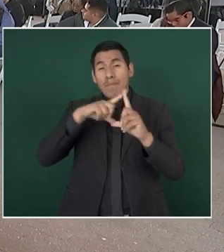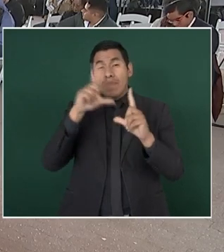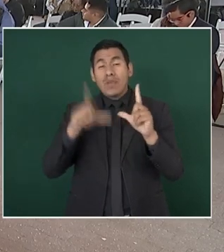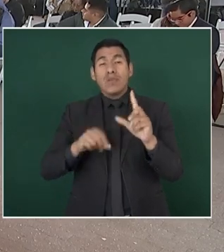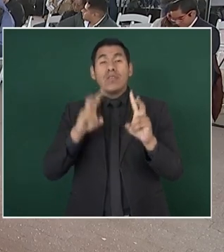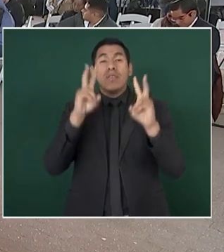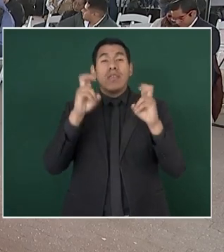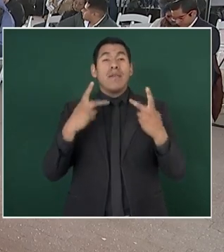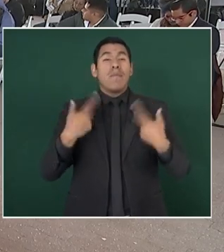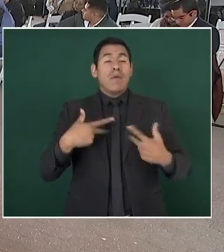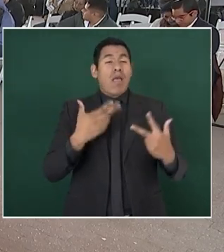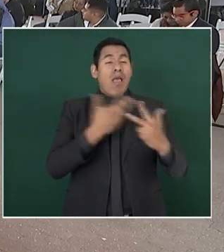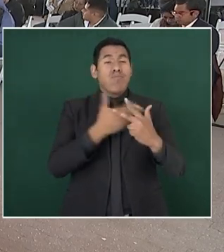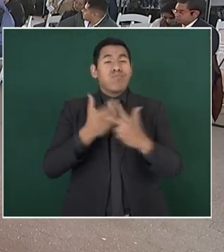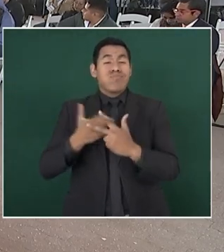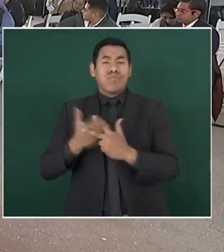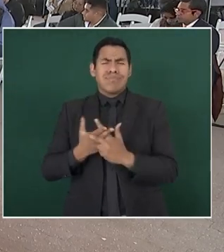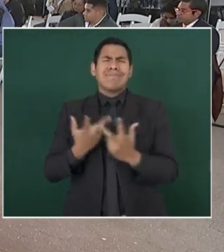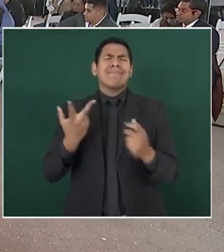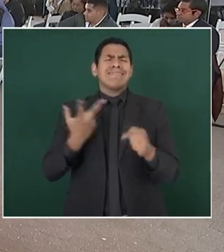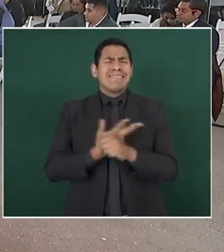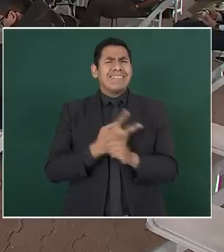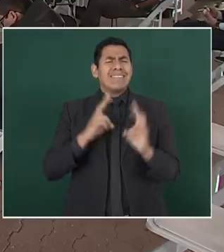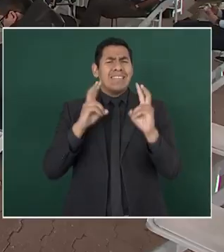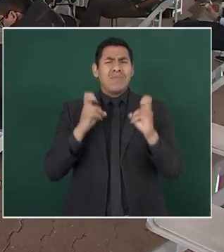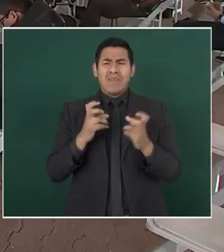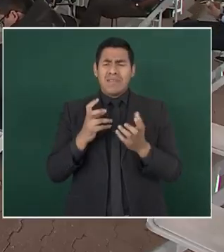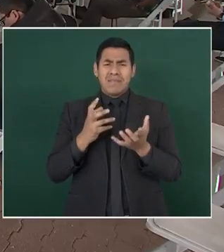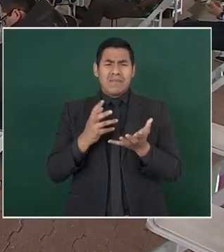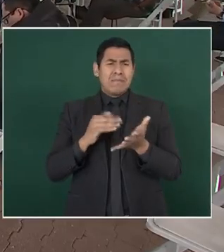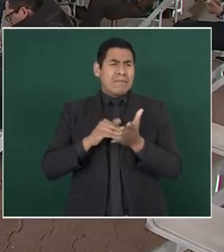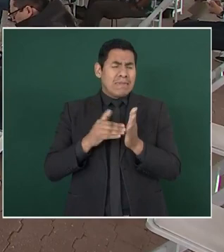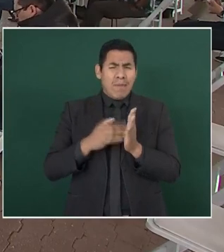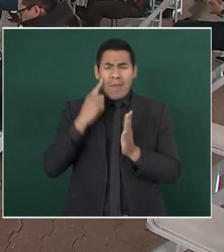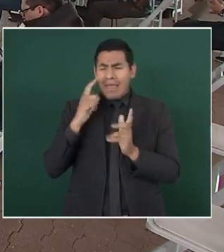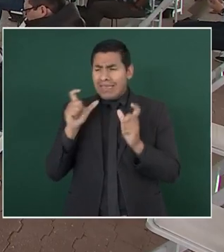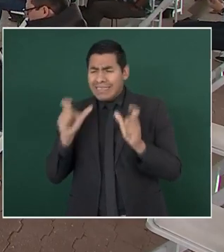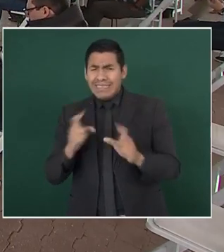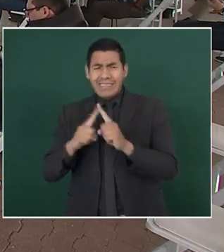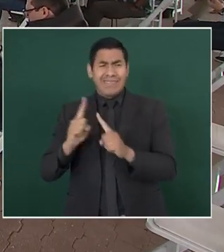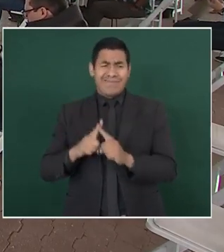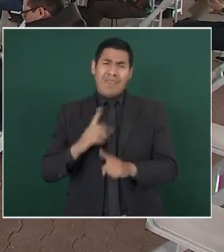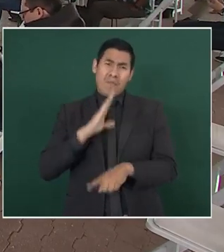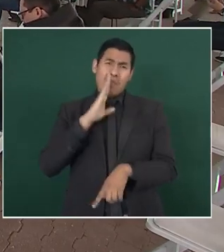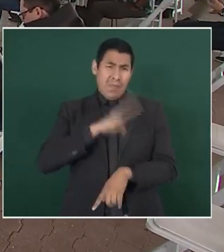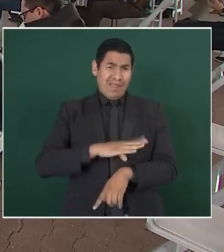la estrategia de seguridad en Baja California? No. Si ustedes ven,